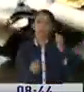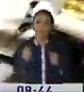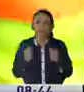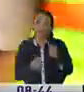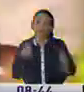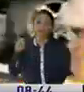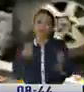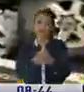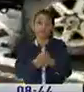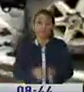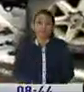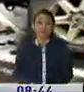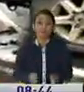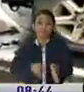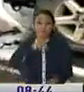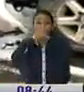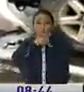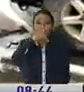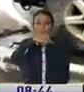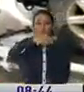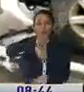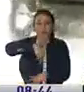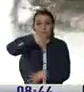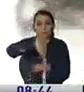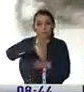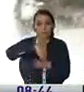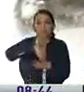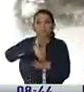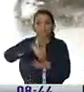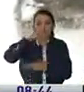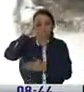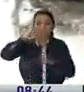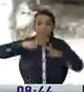en la vía Puerto Viejo-Manta. Según las primeras investigaciones, las fuertes lluvias y el aparente